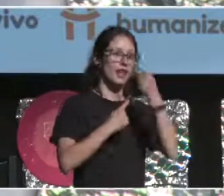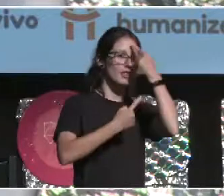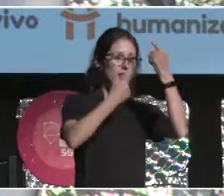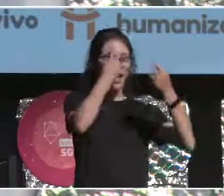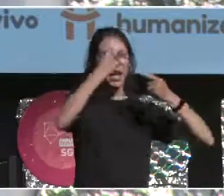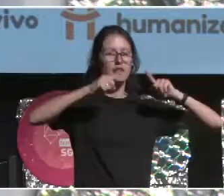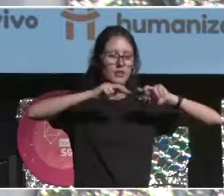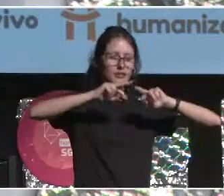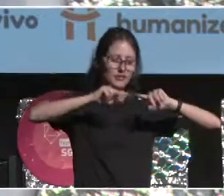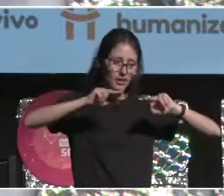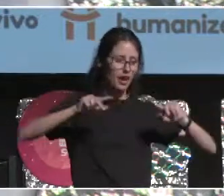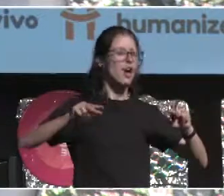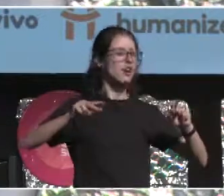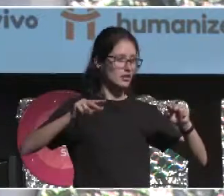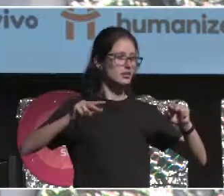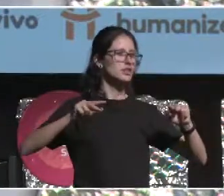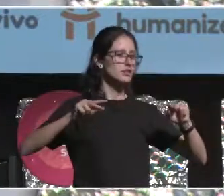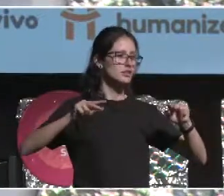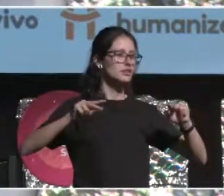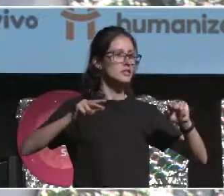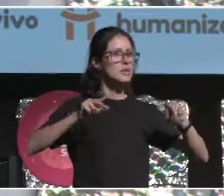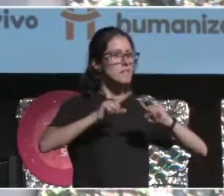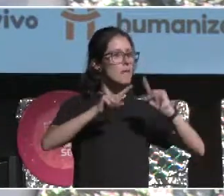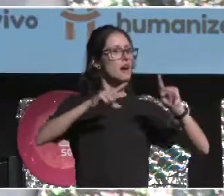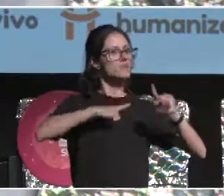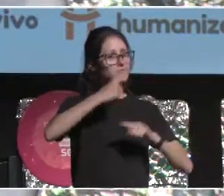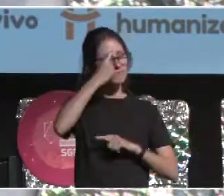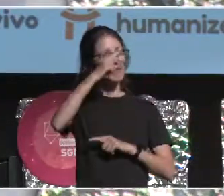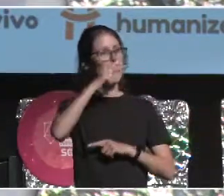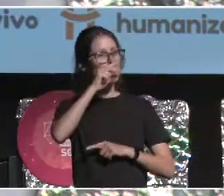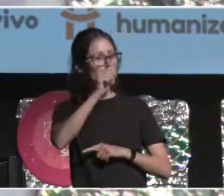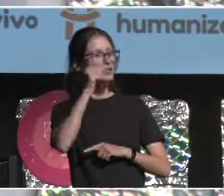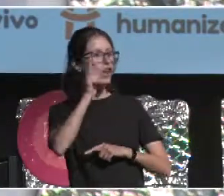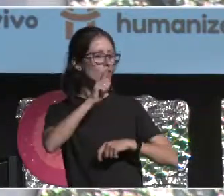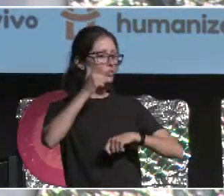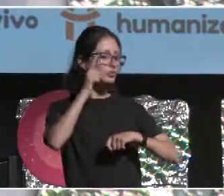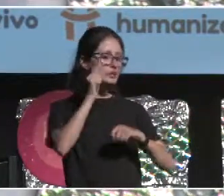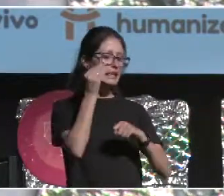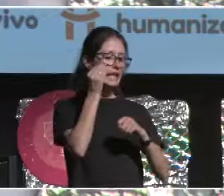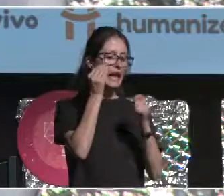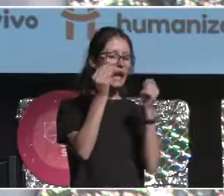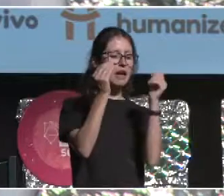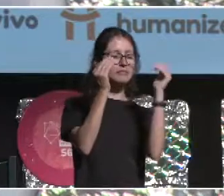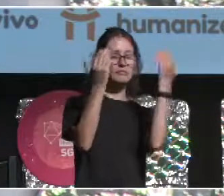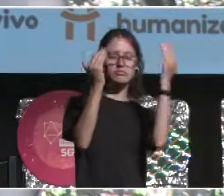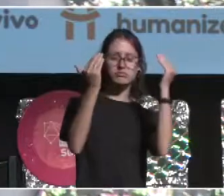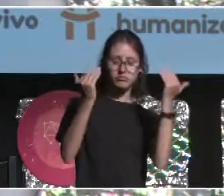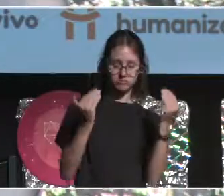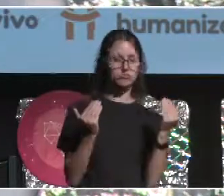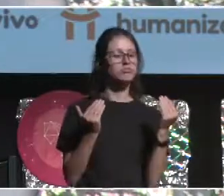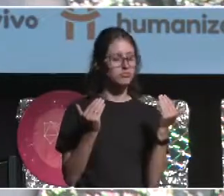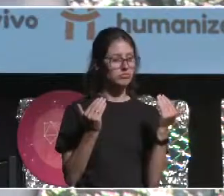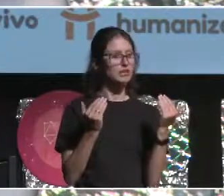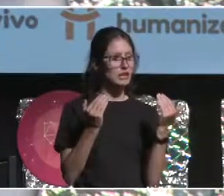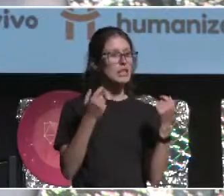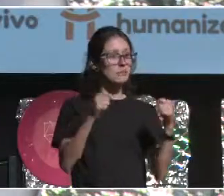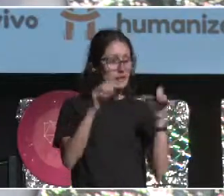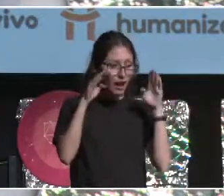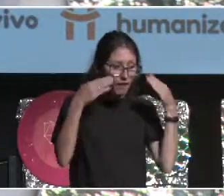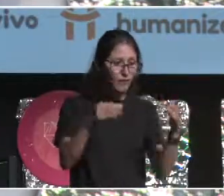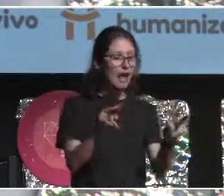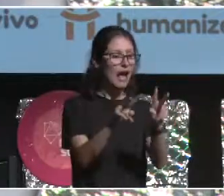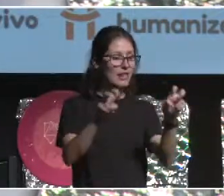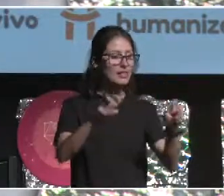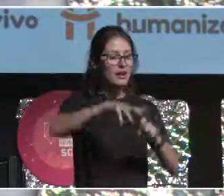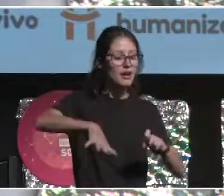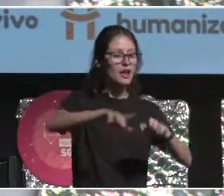que está basado en Sri Lanka, son súper fuertes en el análisis de Big Data. Y están enfocando también temas sociales